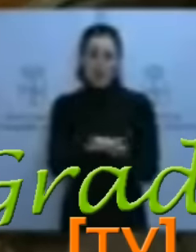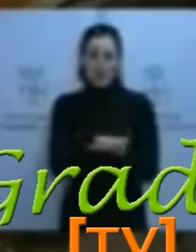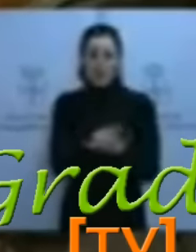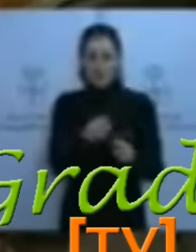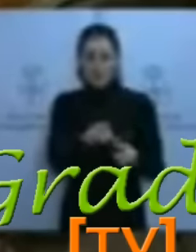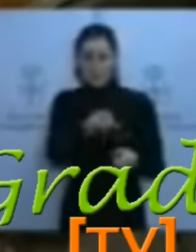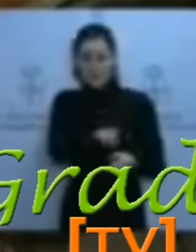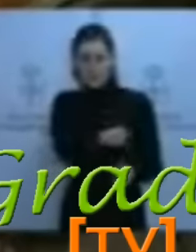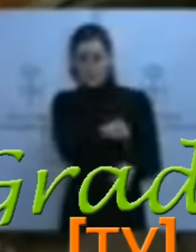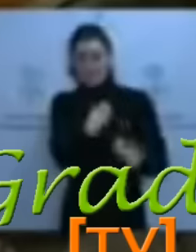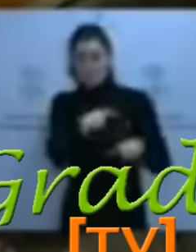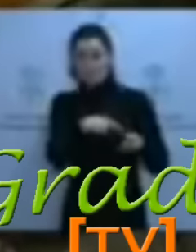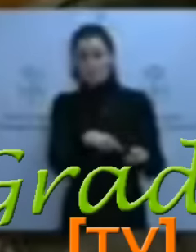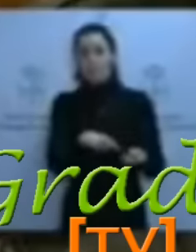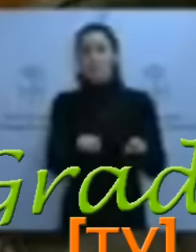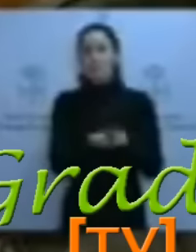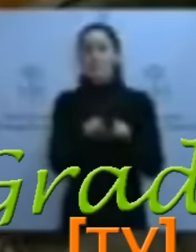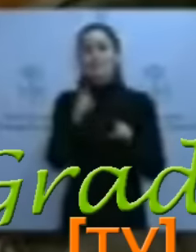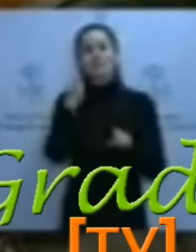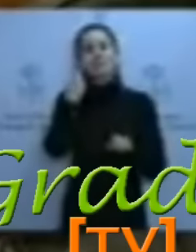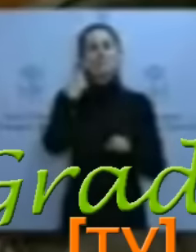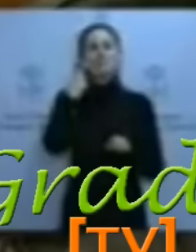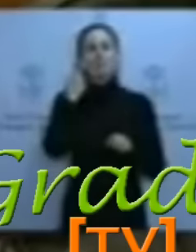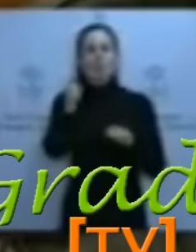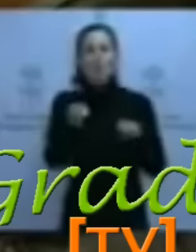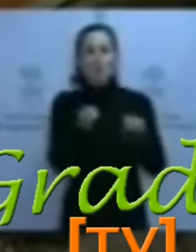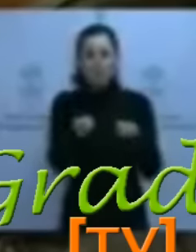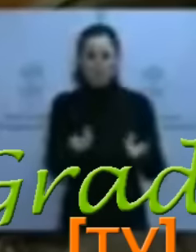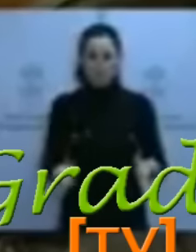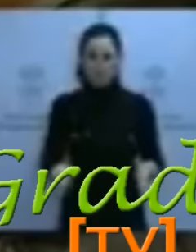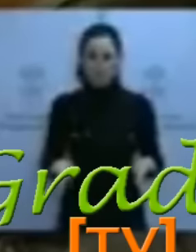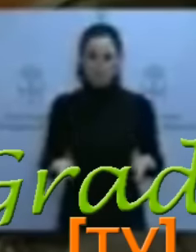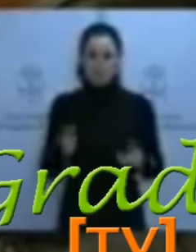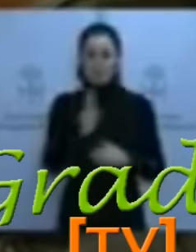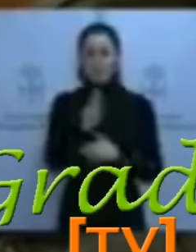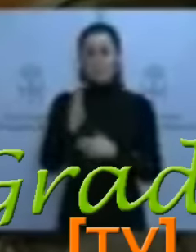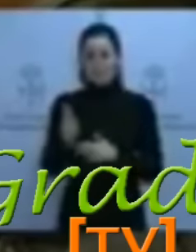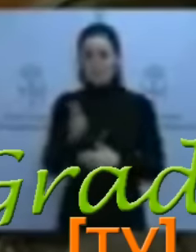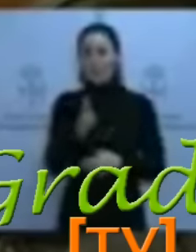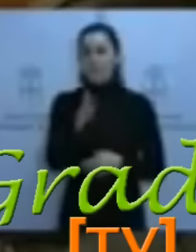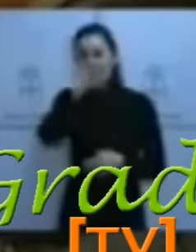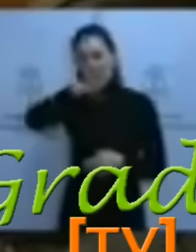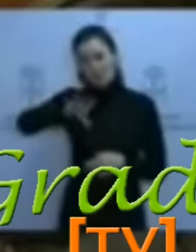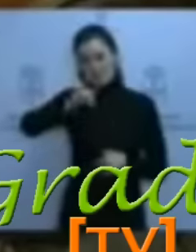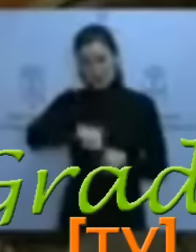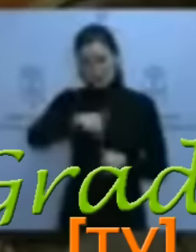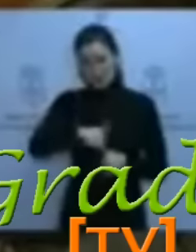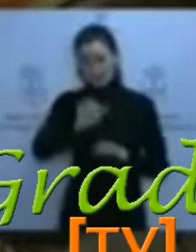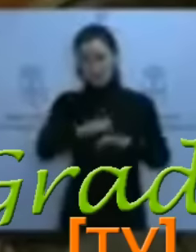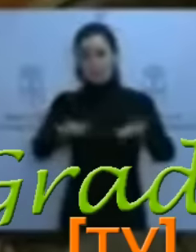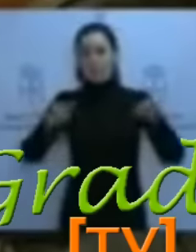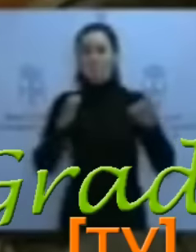entre otras labores, la de vigilancia. El Partido Popular quiere denunciar hoy aquí en esta